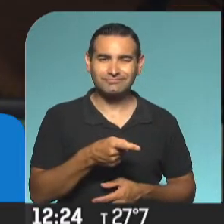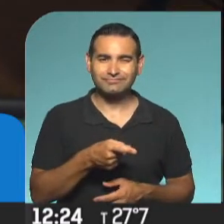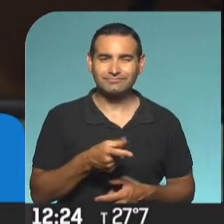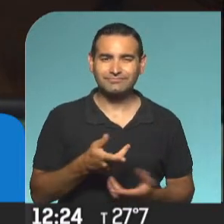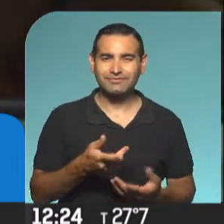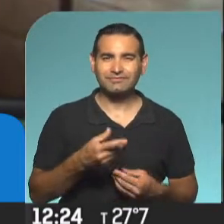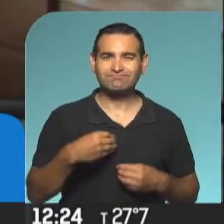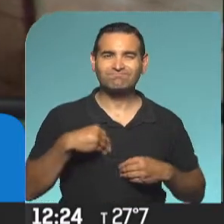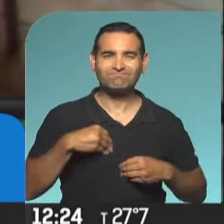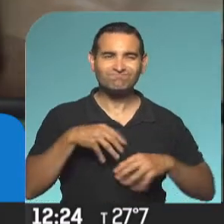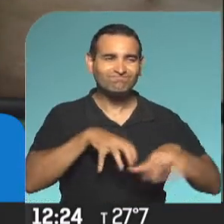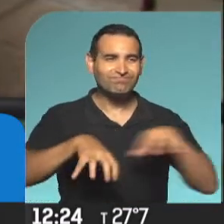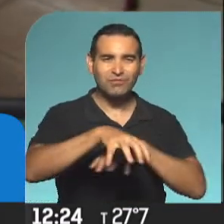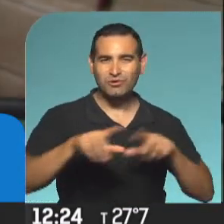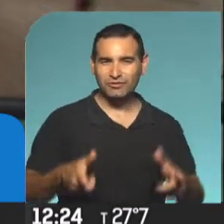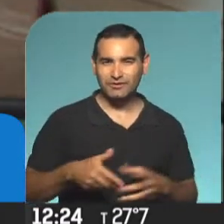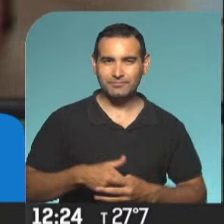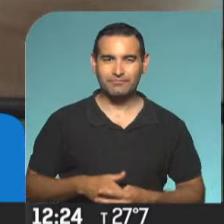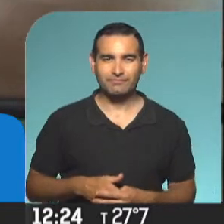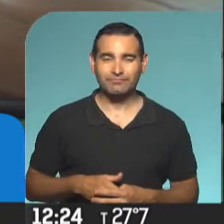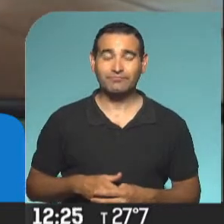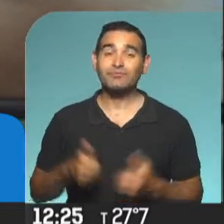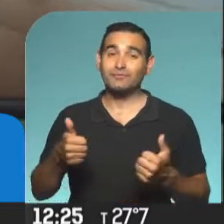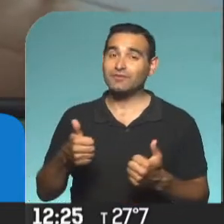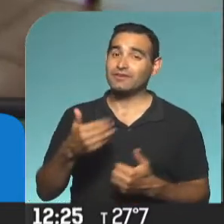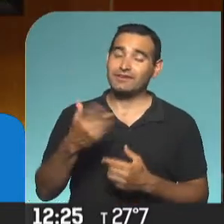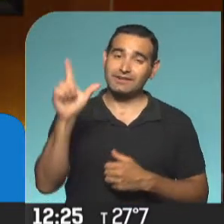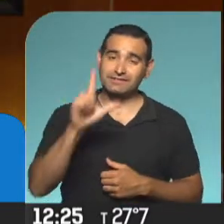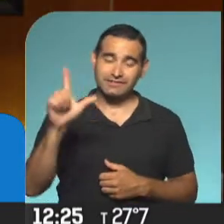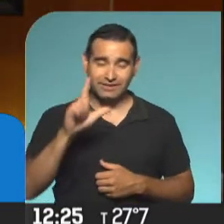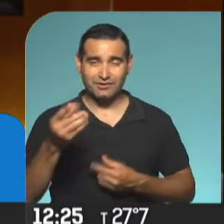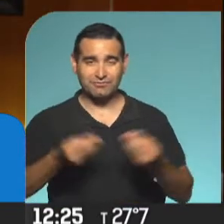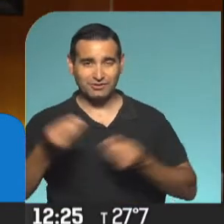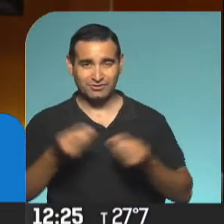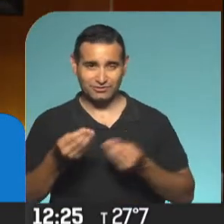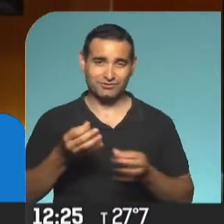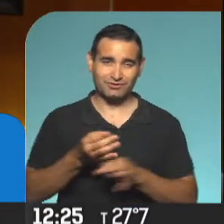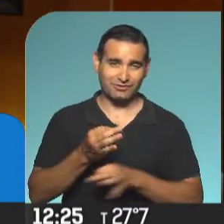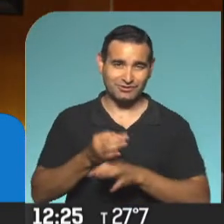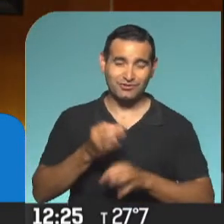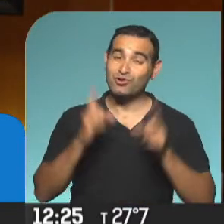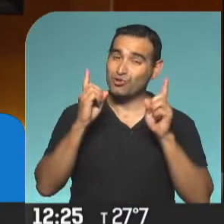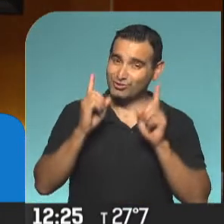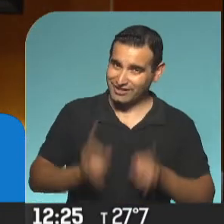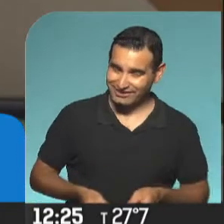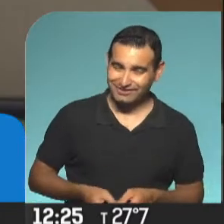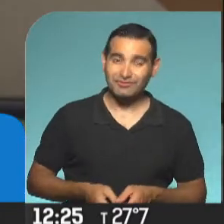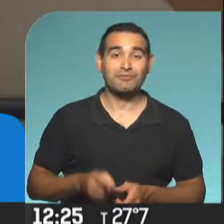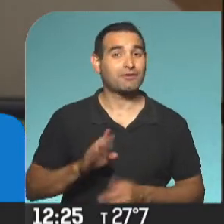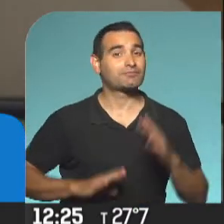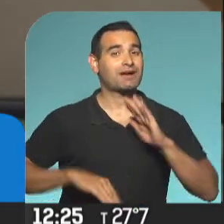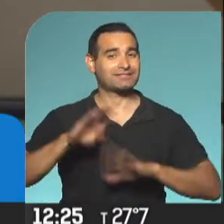se pueda valorar de otra manera nuestra tarea. Gustavo Gali, licenciado en Administración y Gestión Educativa y docente. Docente,